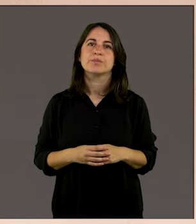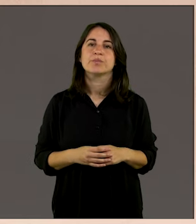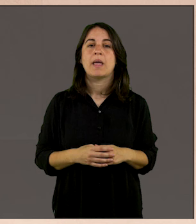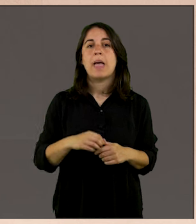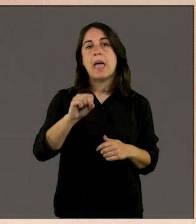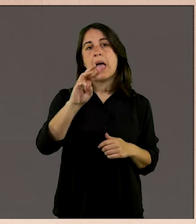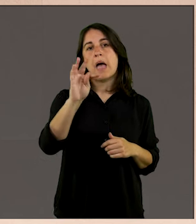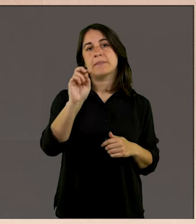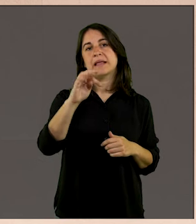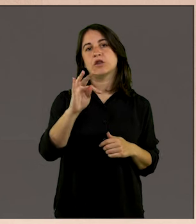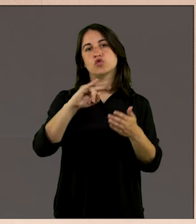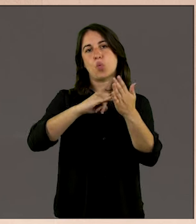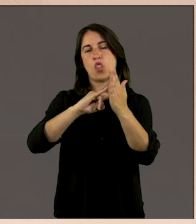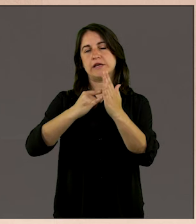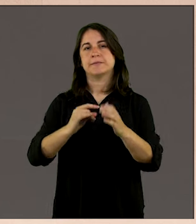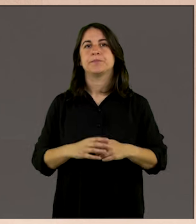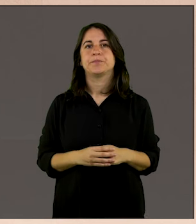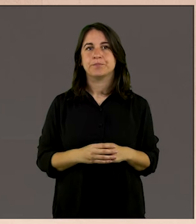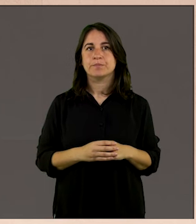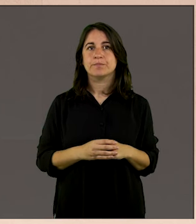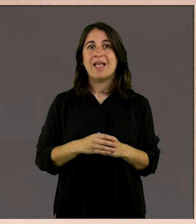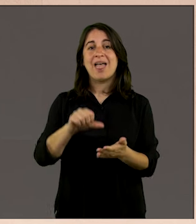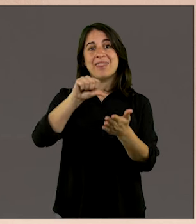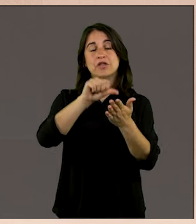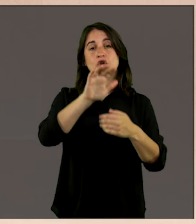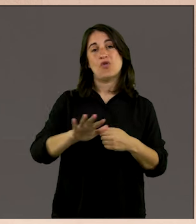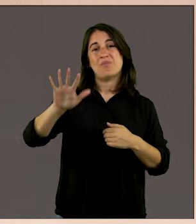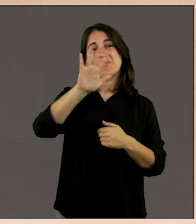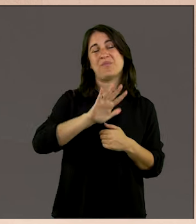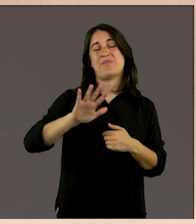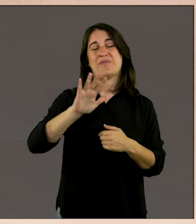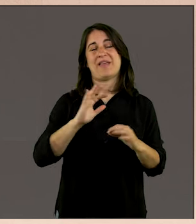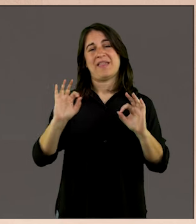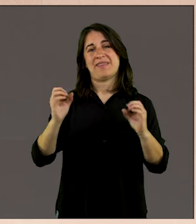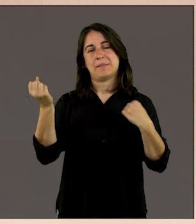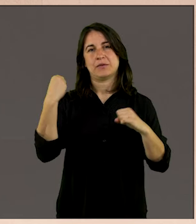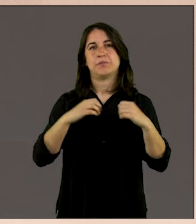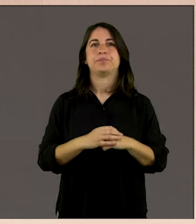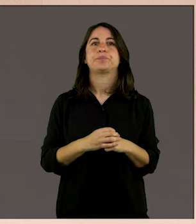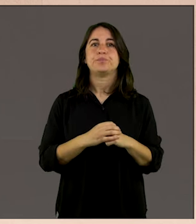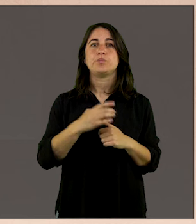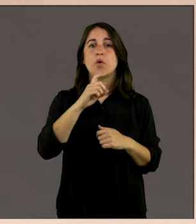Agradecimientos. Apten Soluciones. Centro Dramático Nacional.